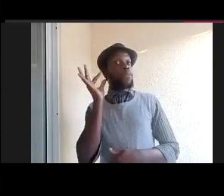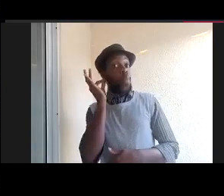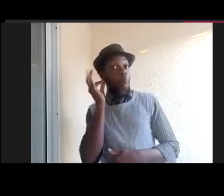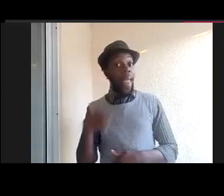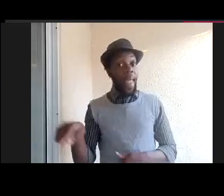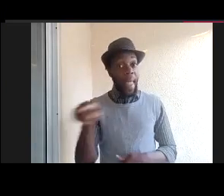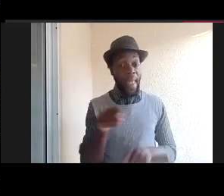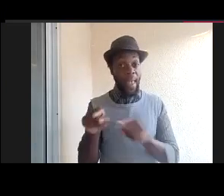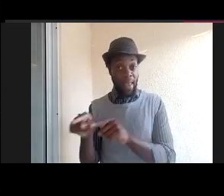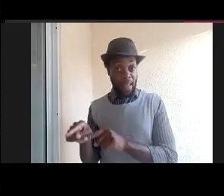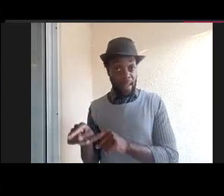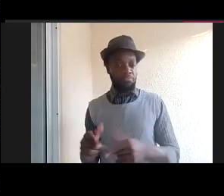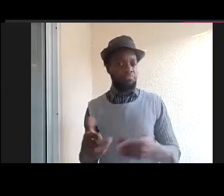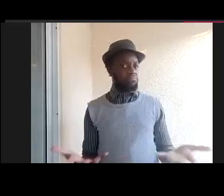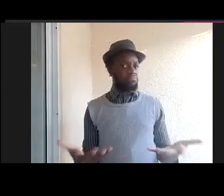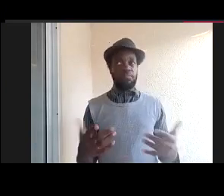esté teniendo una vida